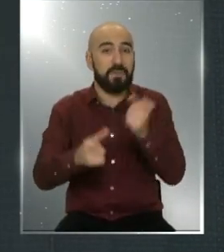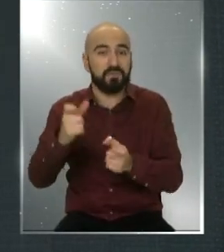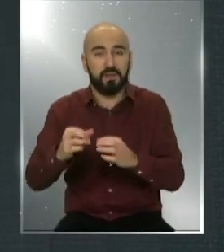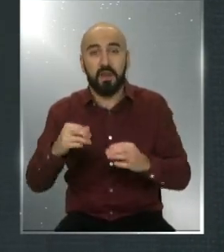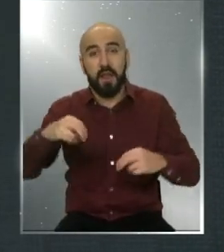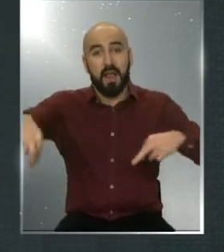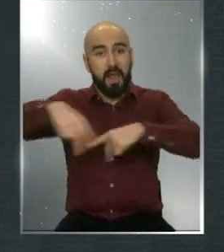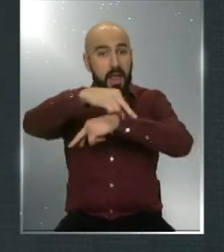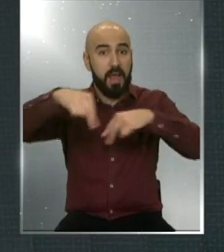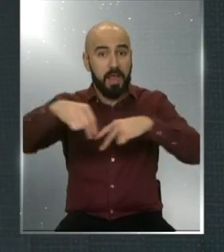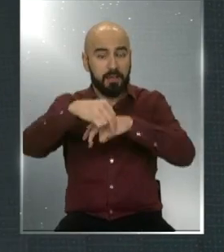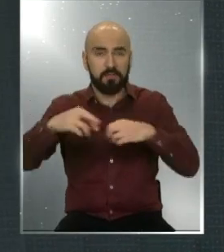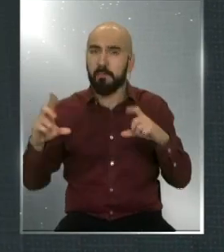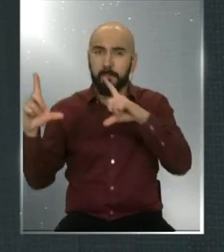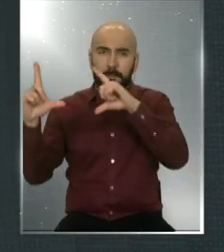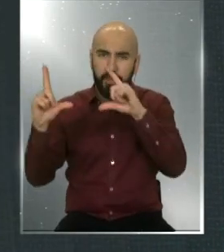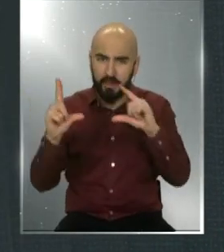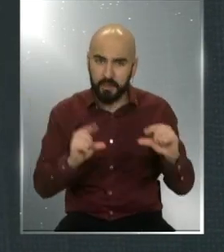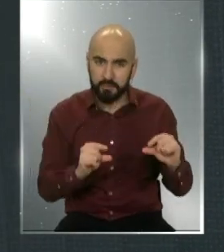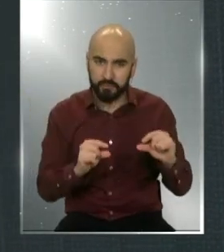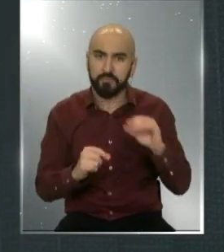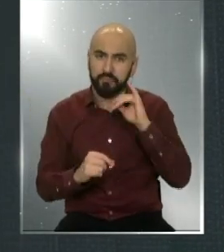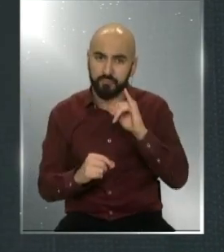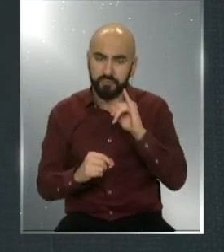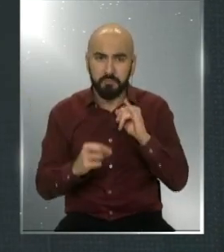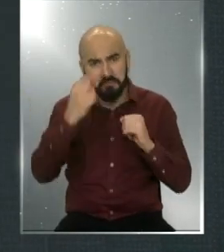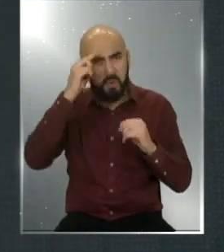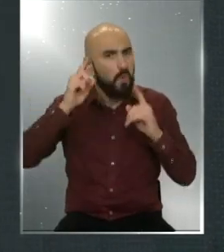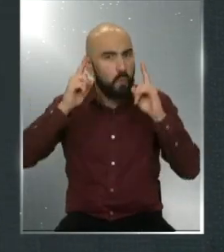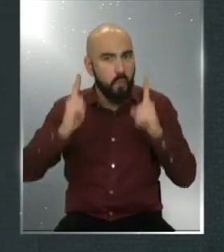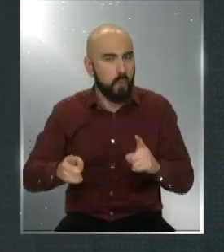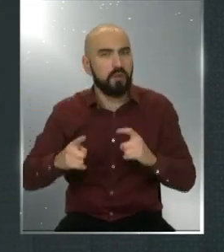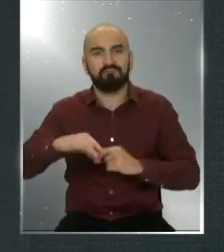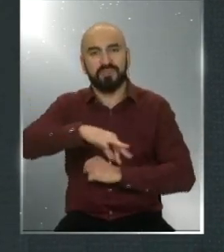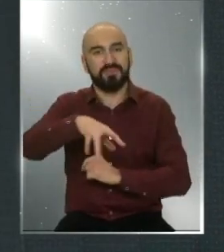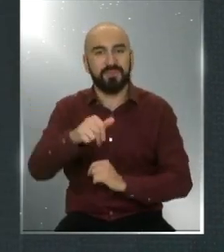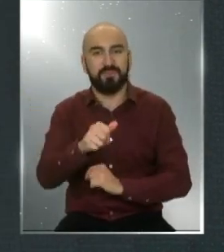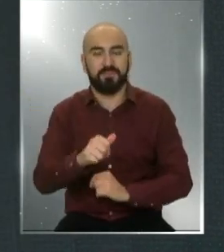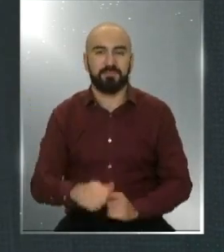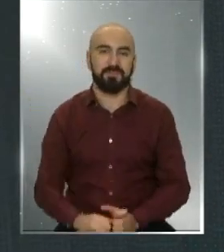disminuido en las calles, algo que no ha sido impedimento para los delincuentes.